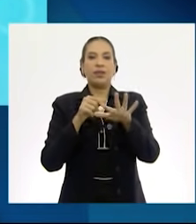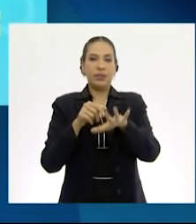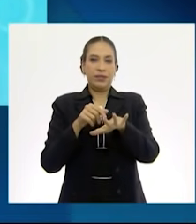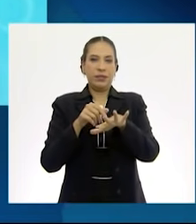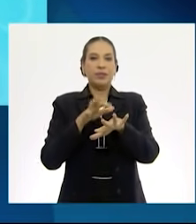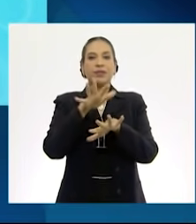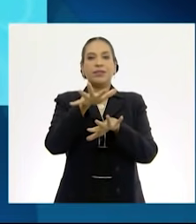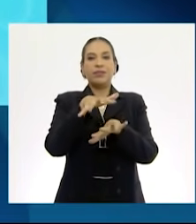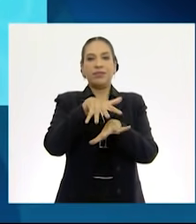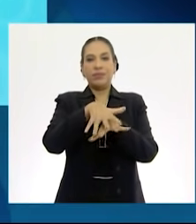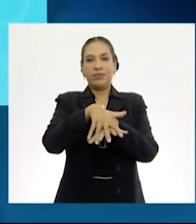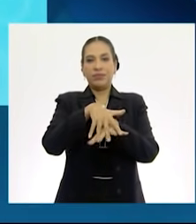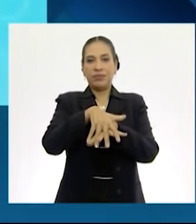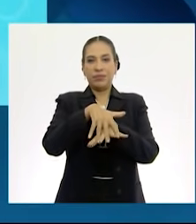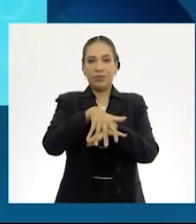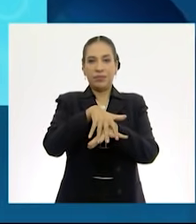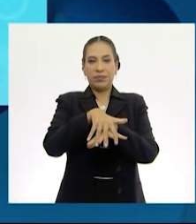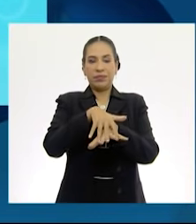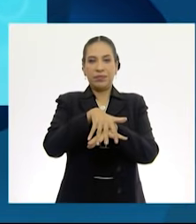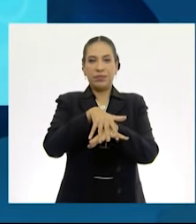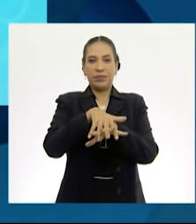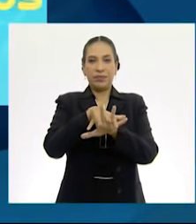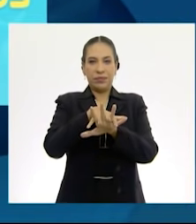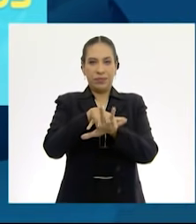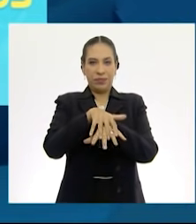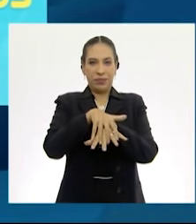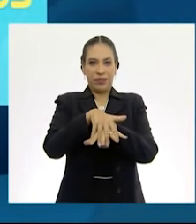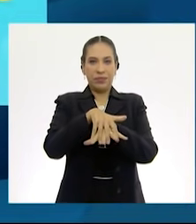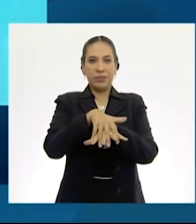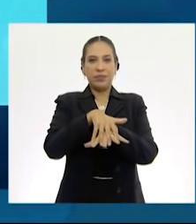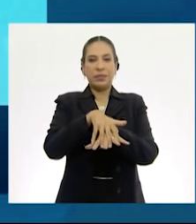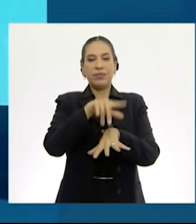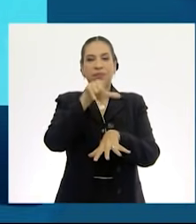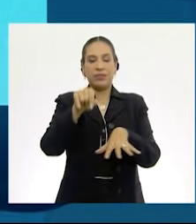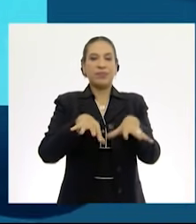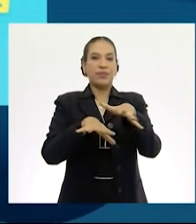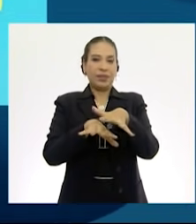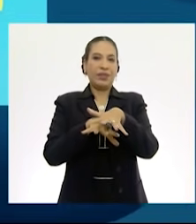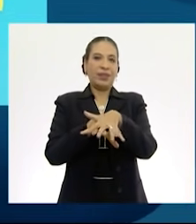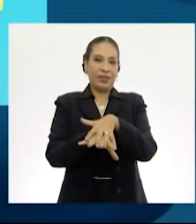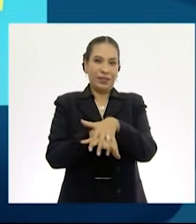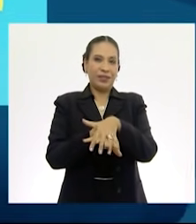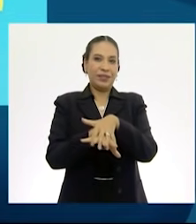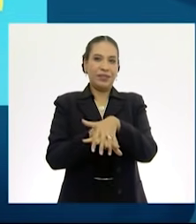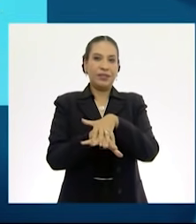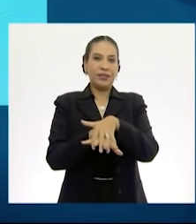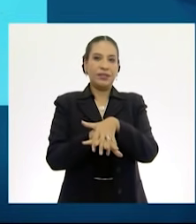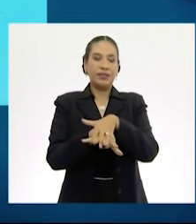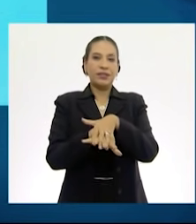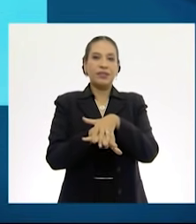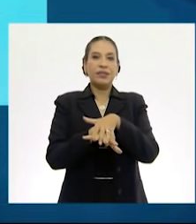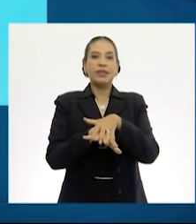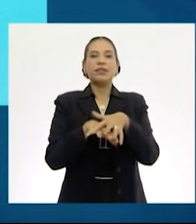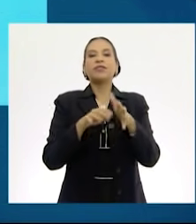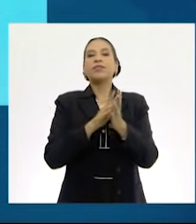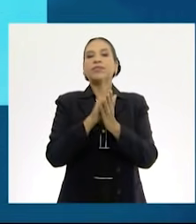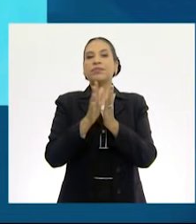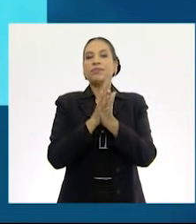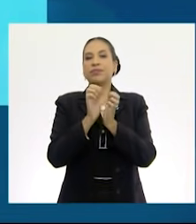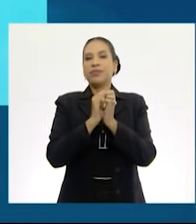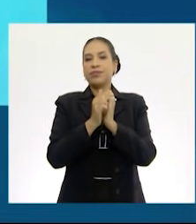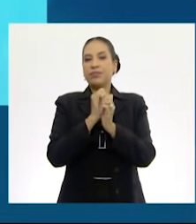de una de tus manos contra el dorso de la otra, entrelazando los dedos. Repite lo mismo con la otra mano. Frota los